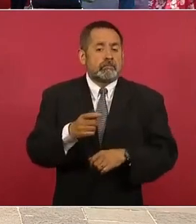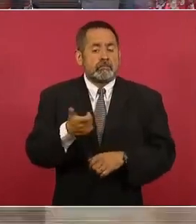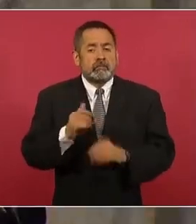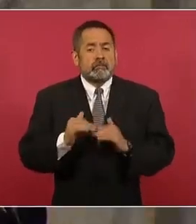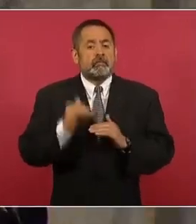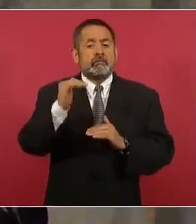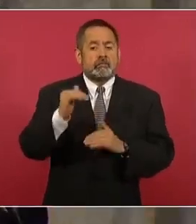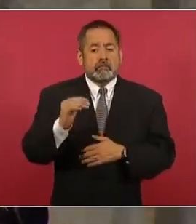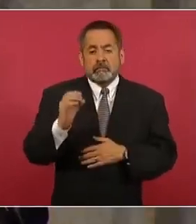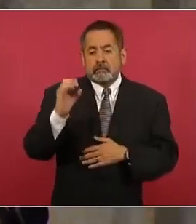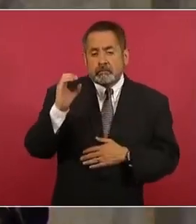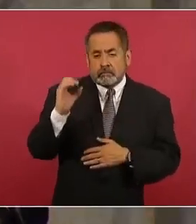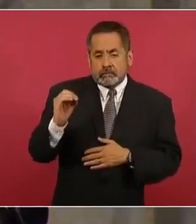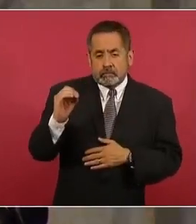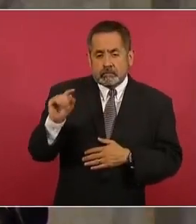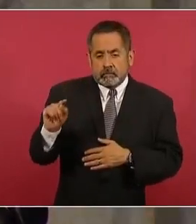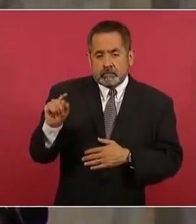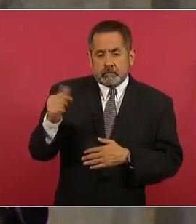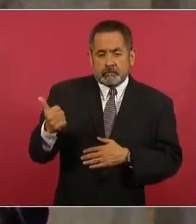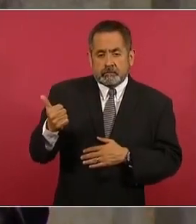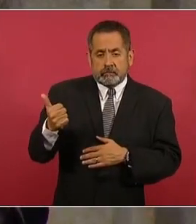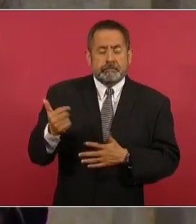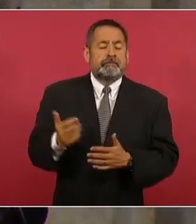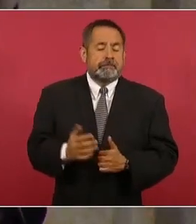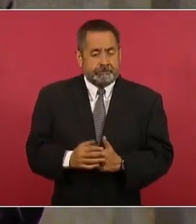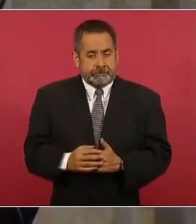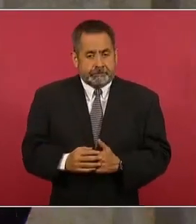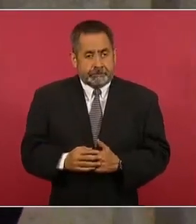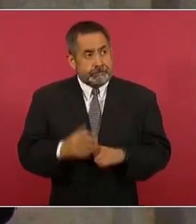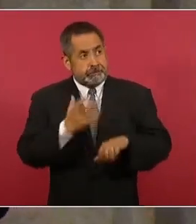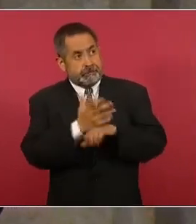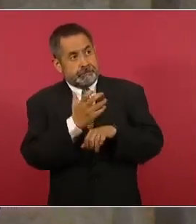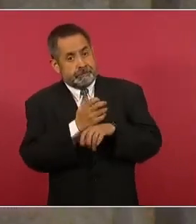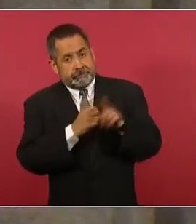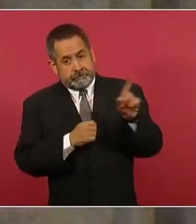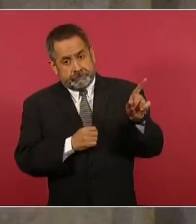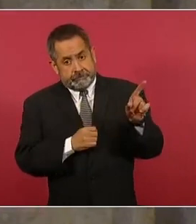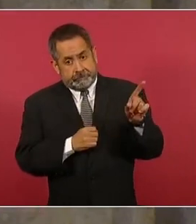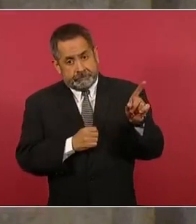es 0.6 y en Estados Unidos